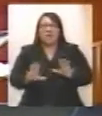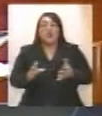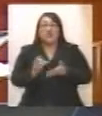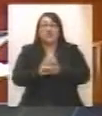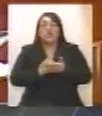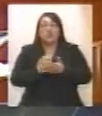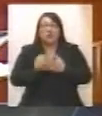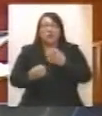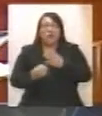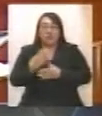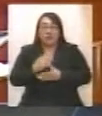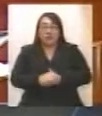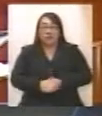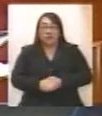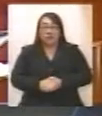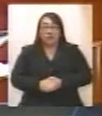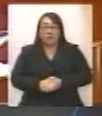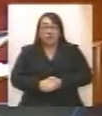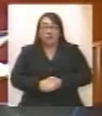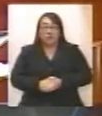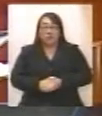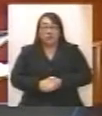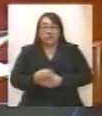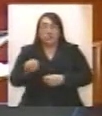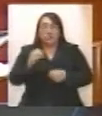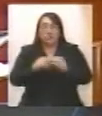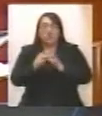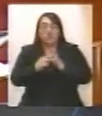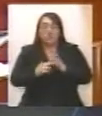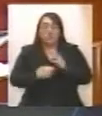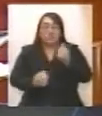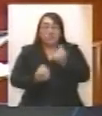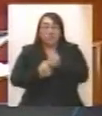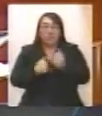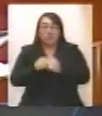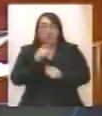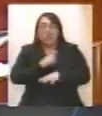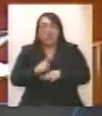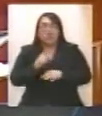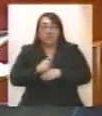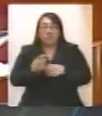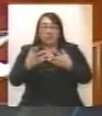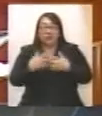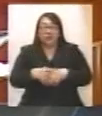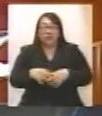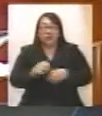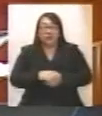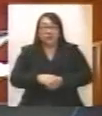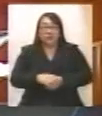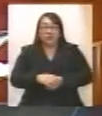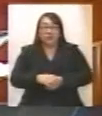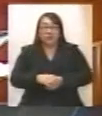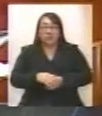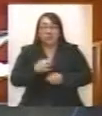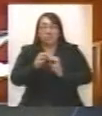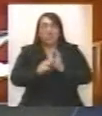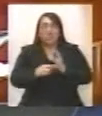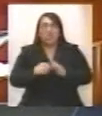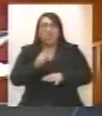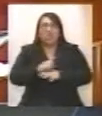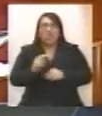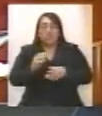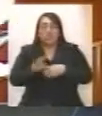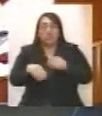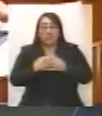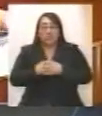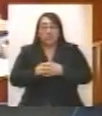innovación tecnológica. Se implementará un programa de apoyo al desarrollo de industrias y un programa de desarrollo de